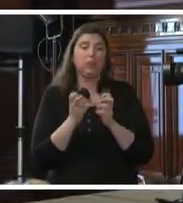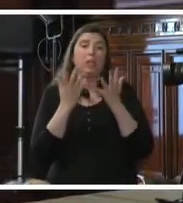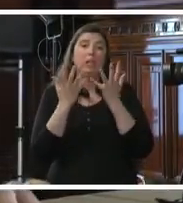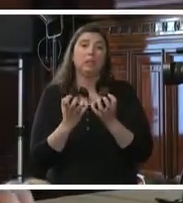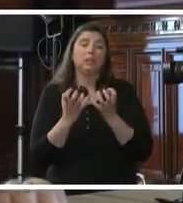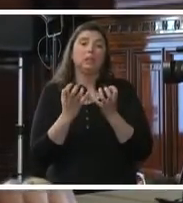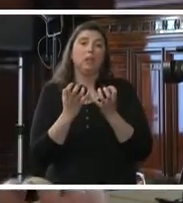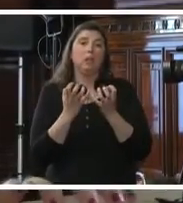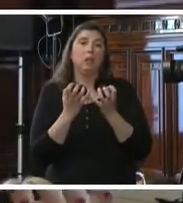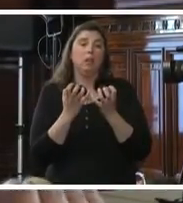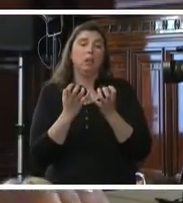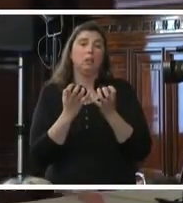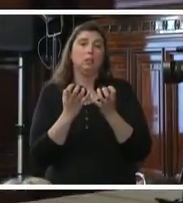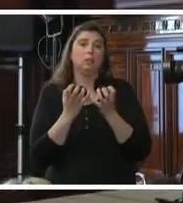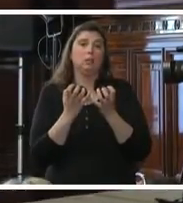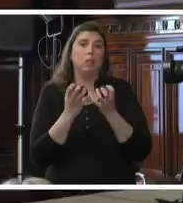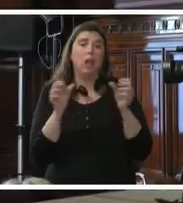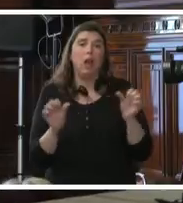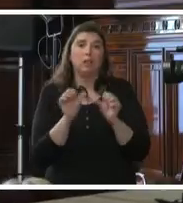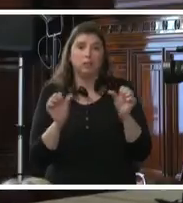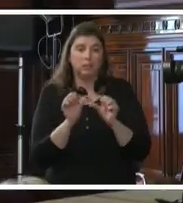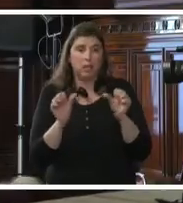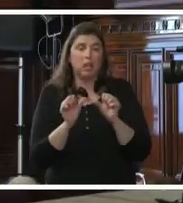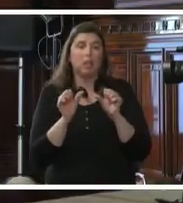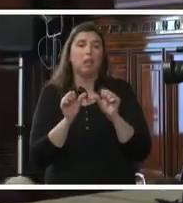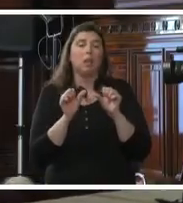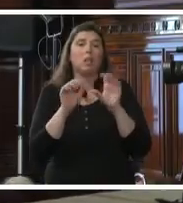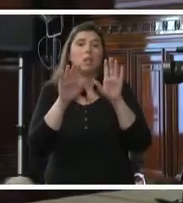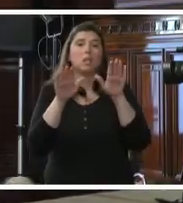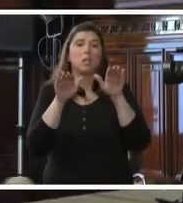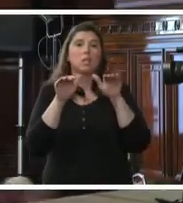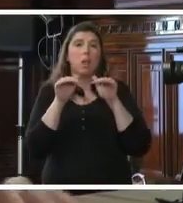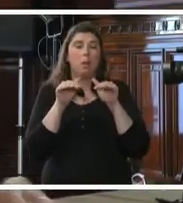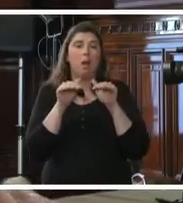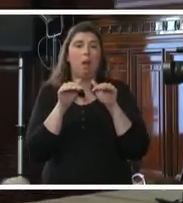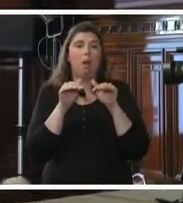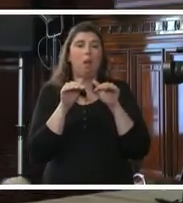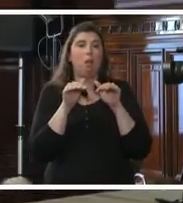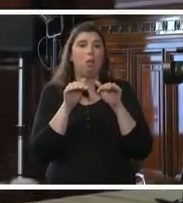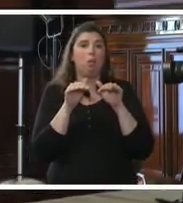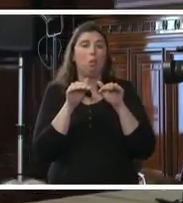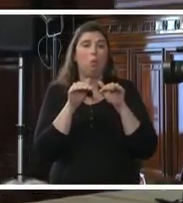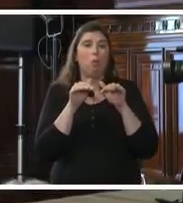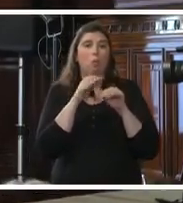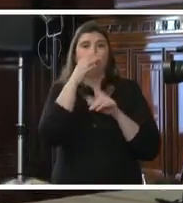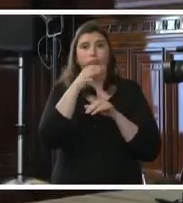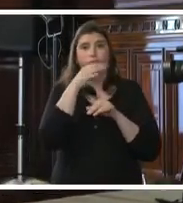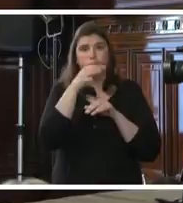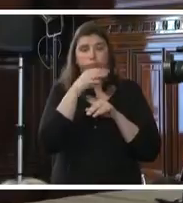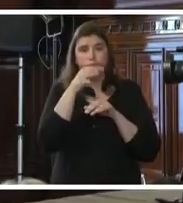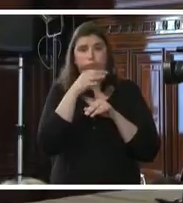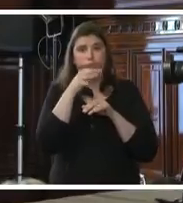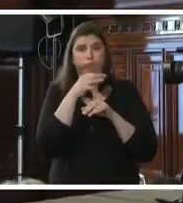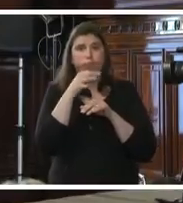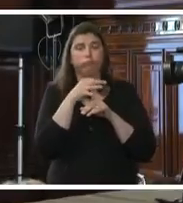Quisiera hacer un llamado a lo mencionado por la relatora de Niñez, por la